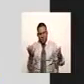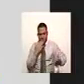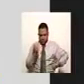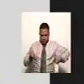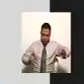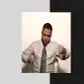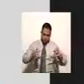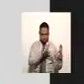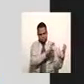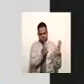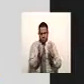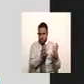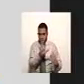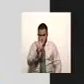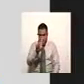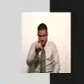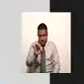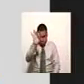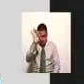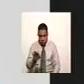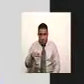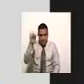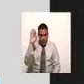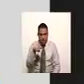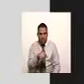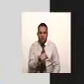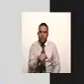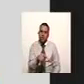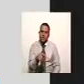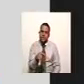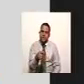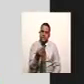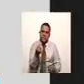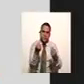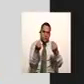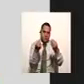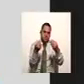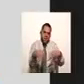de carga terrestre, ¿cuántas son esas pérdidas?